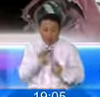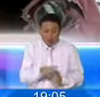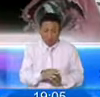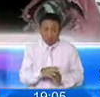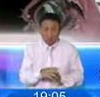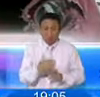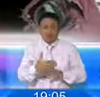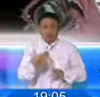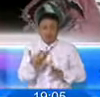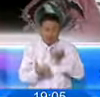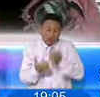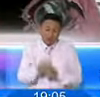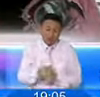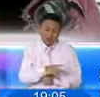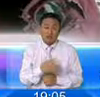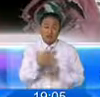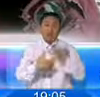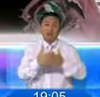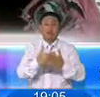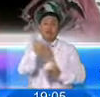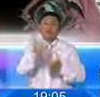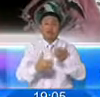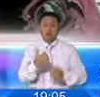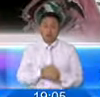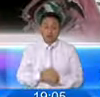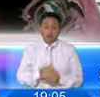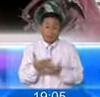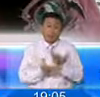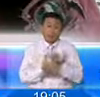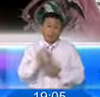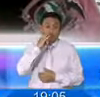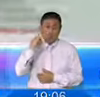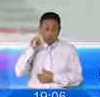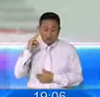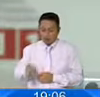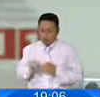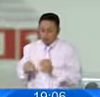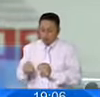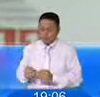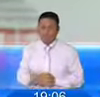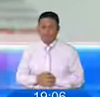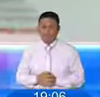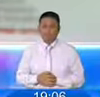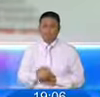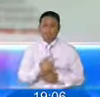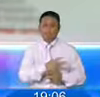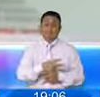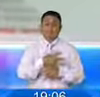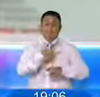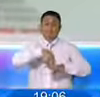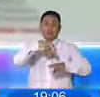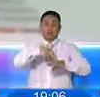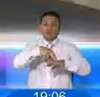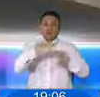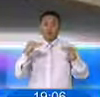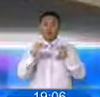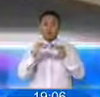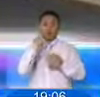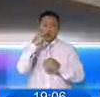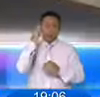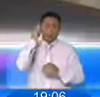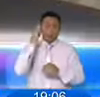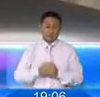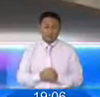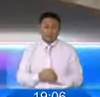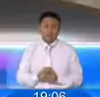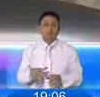muchas ocasiones nos inculcaron desde la casa. Desde el Consejo Nacional para la Igualdad de Género se